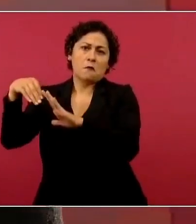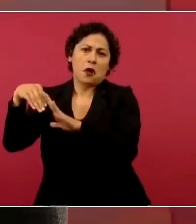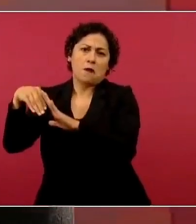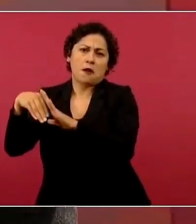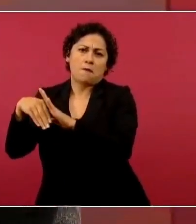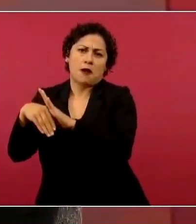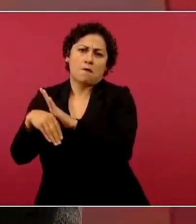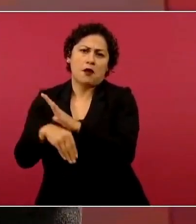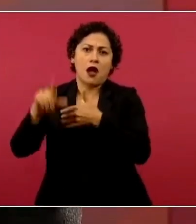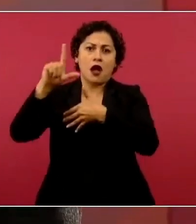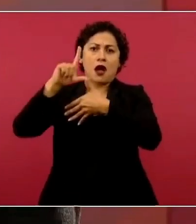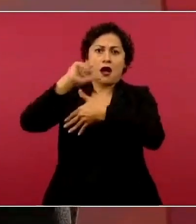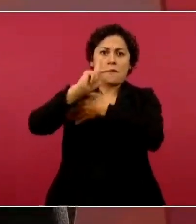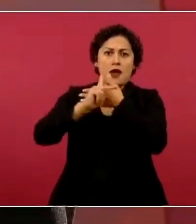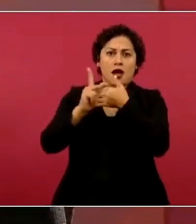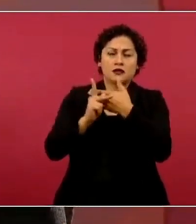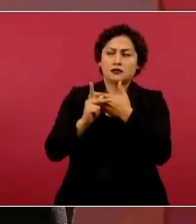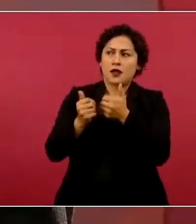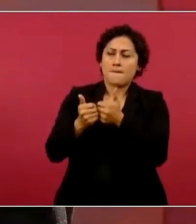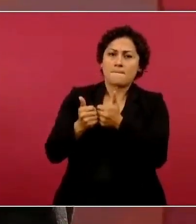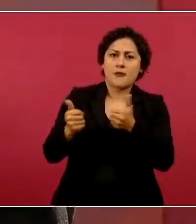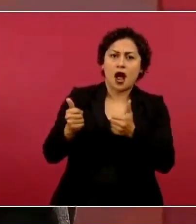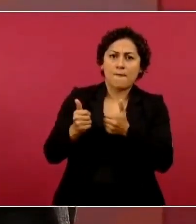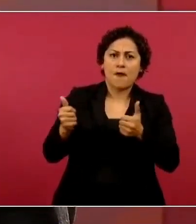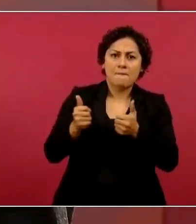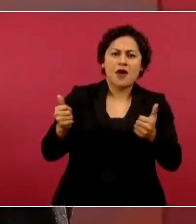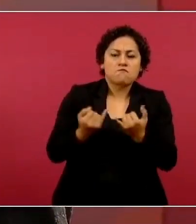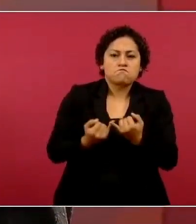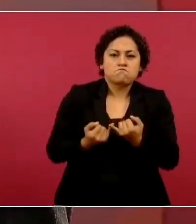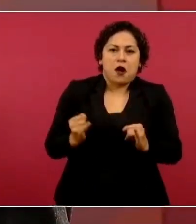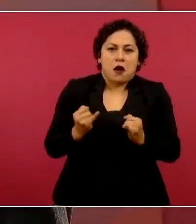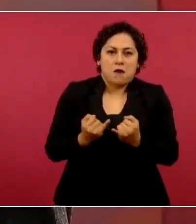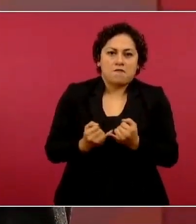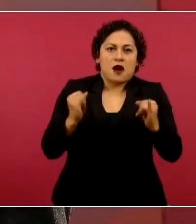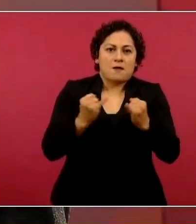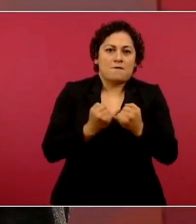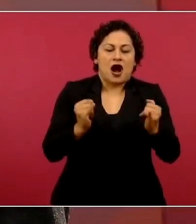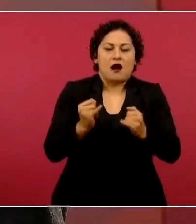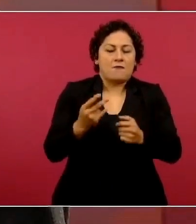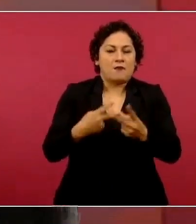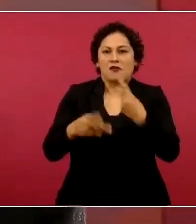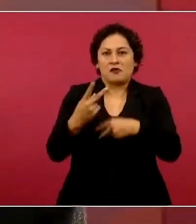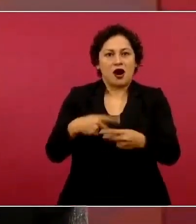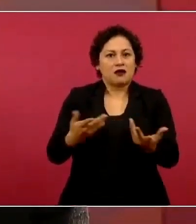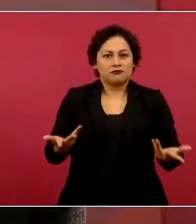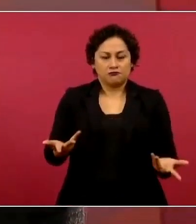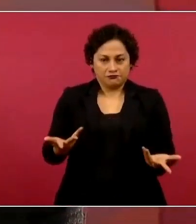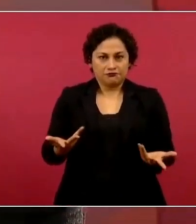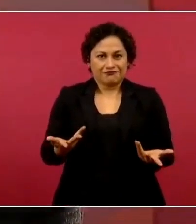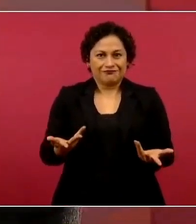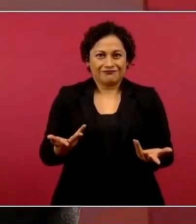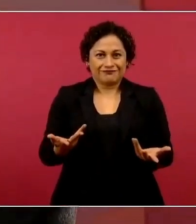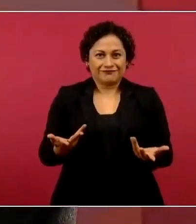Y se van separando los países, se van volviendo independientes. Pero